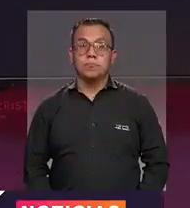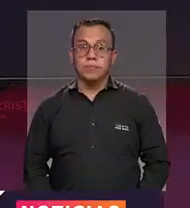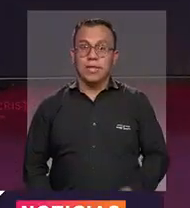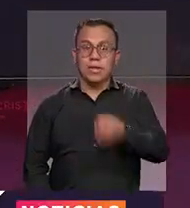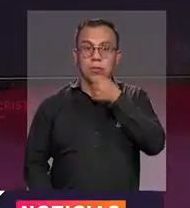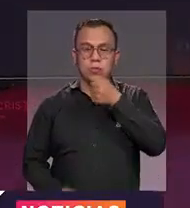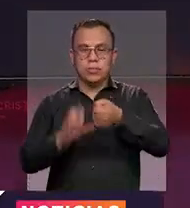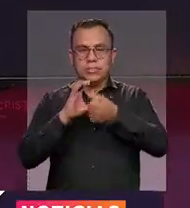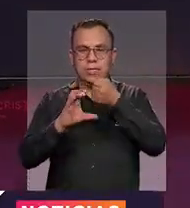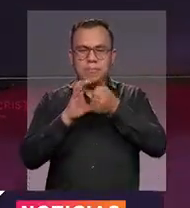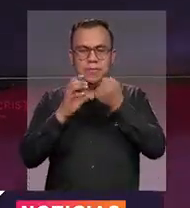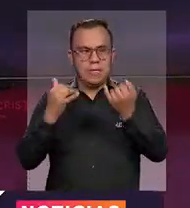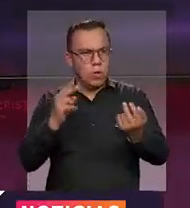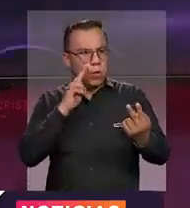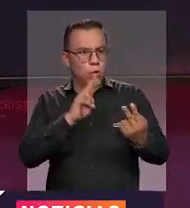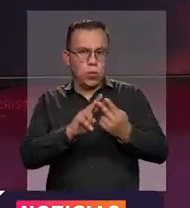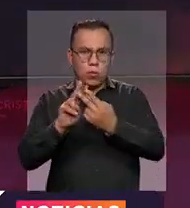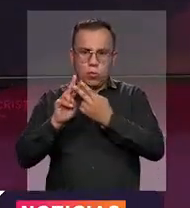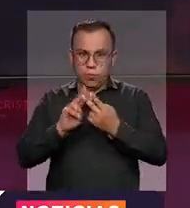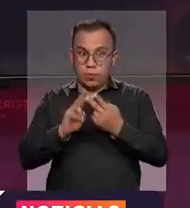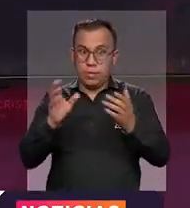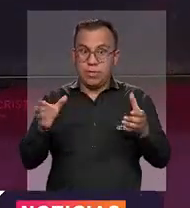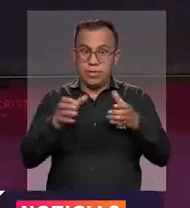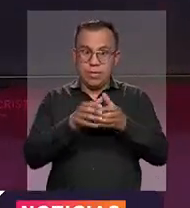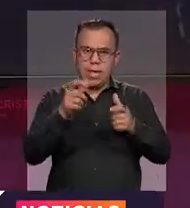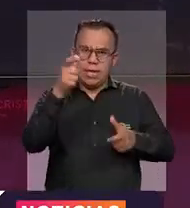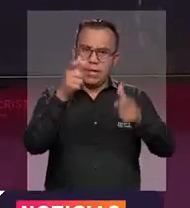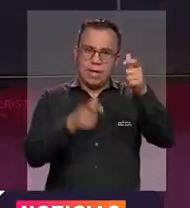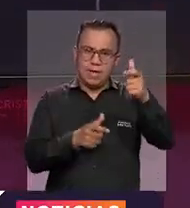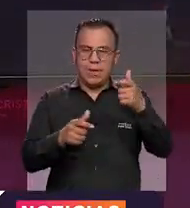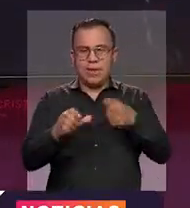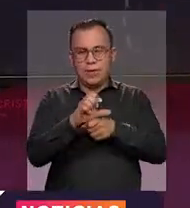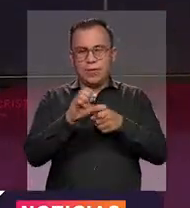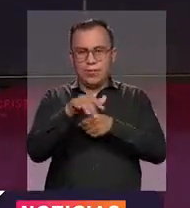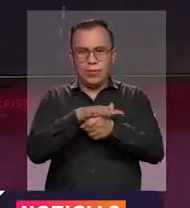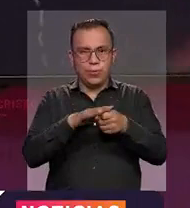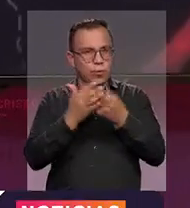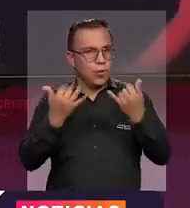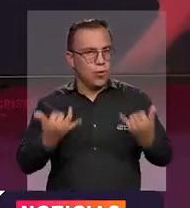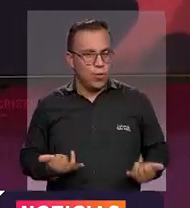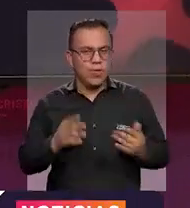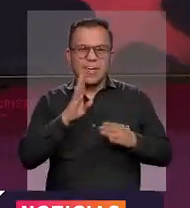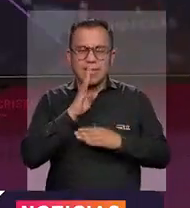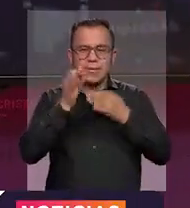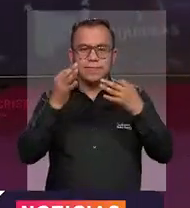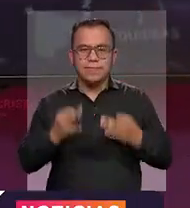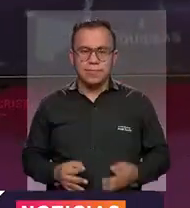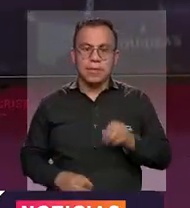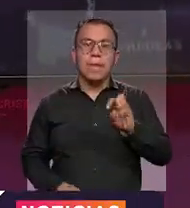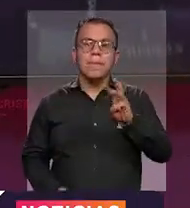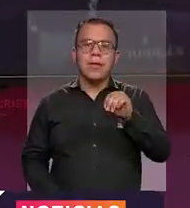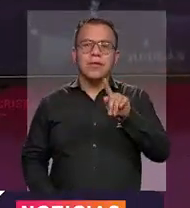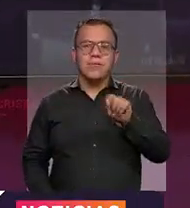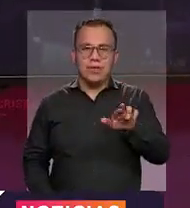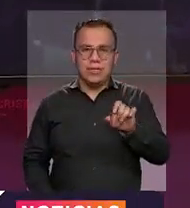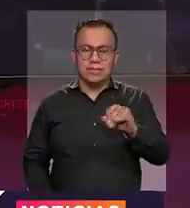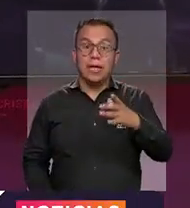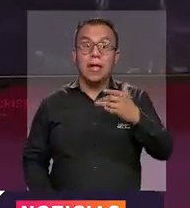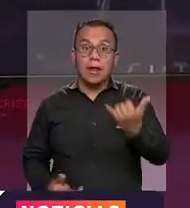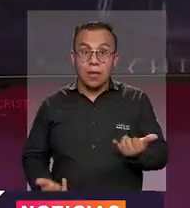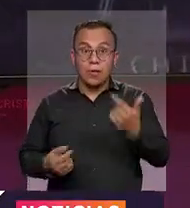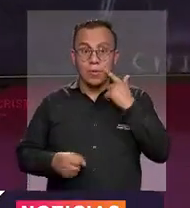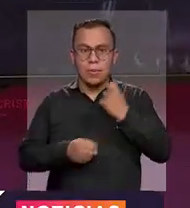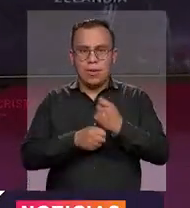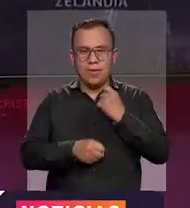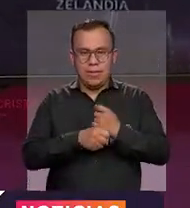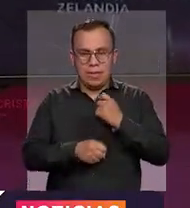Noticias Capital, seguimos conociendo a los integrantes de la Cámara por Bogotá y Cundinamarca. Hoy la electa representante Mafe Carrascal nos habla del